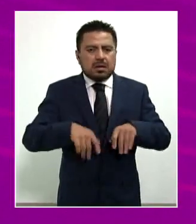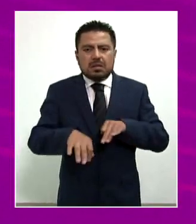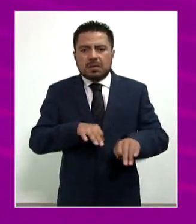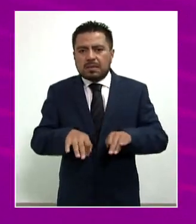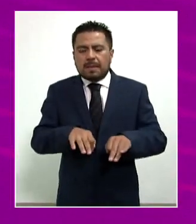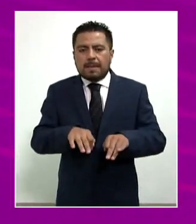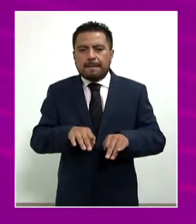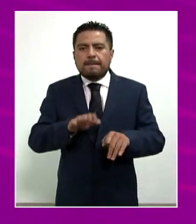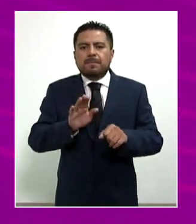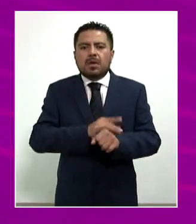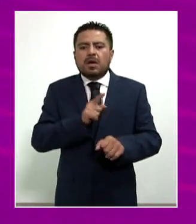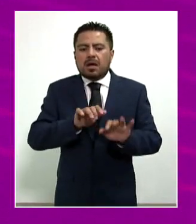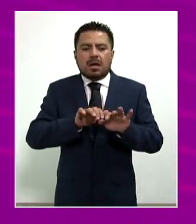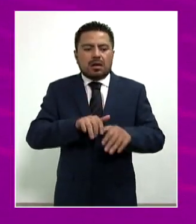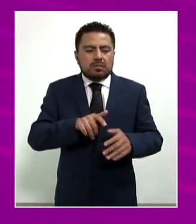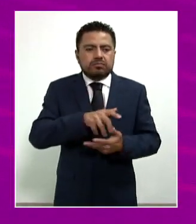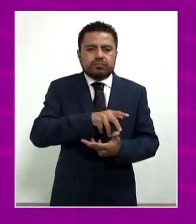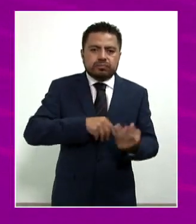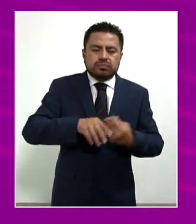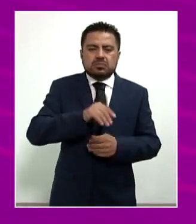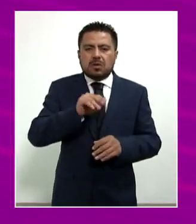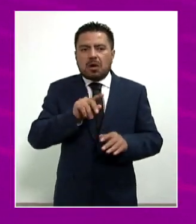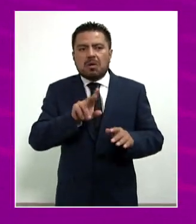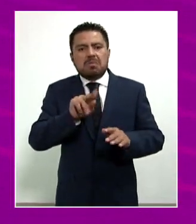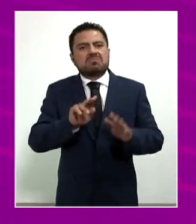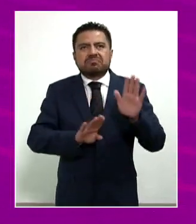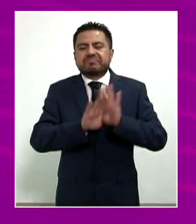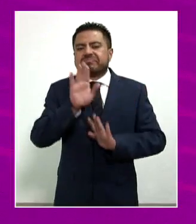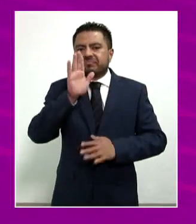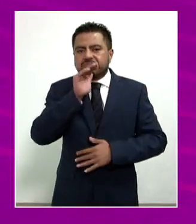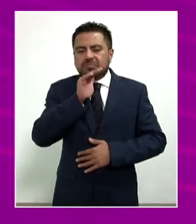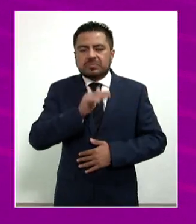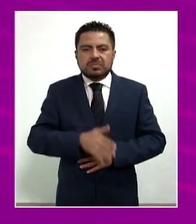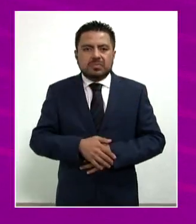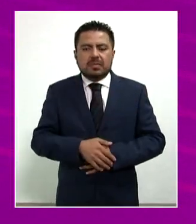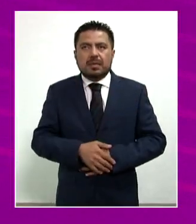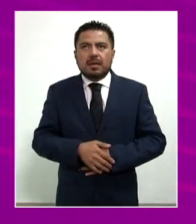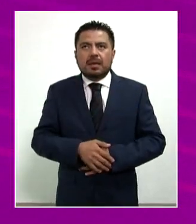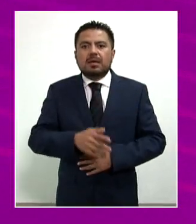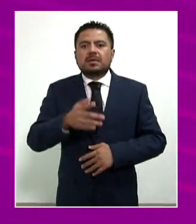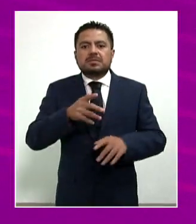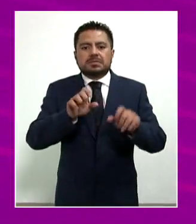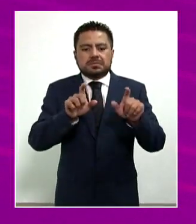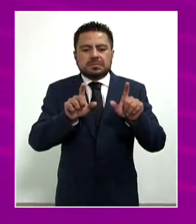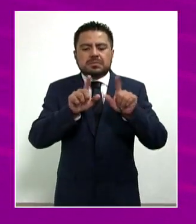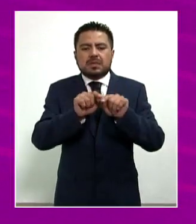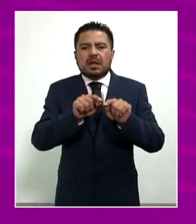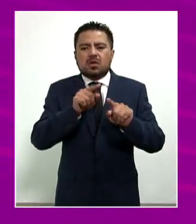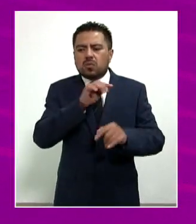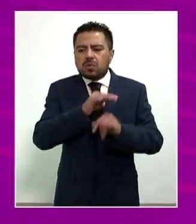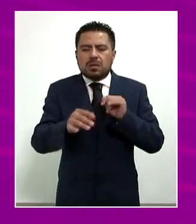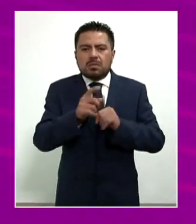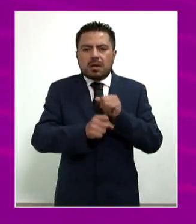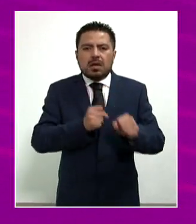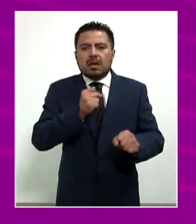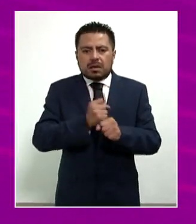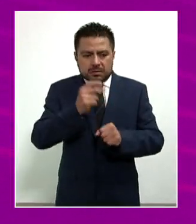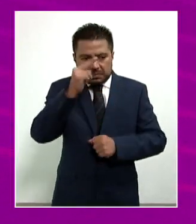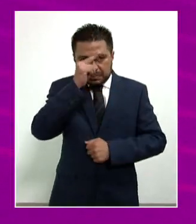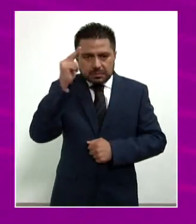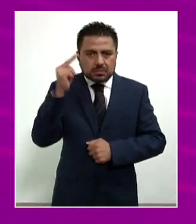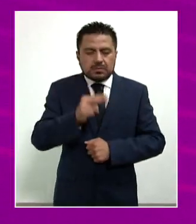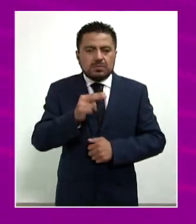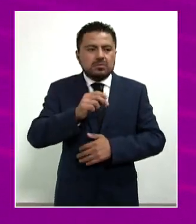trabaja, porque los ingresos no crecen. Y que sistemáticamente en los últimos años en